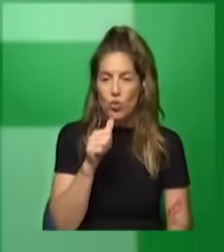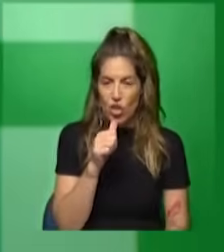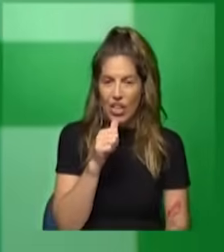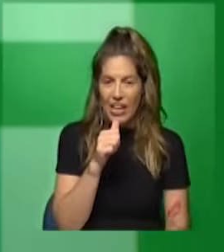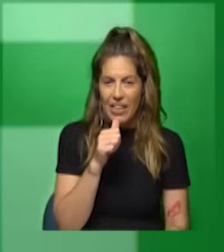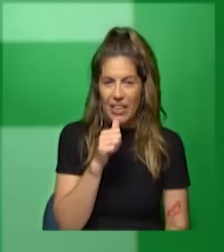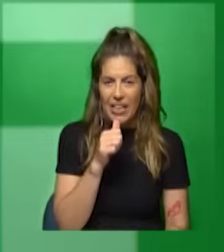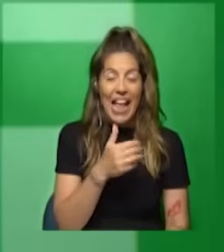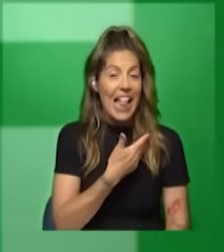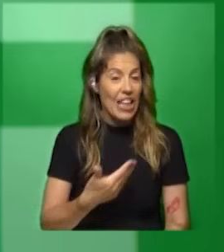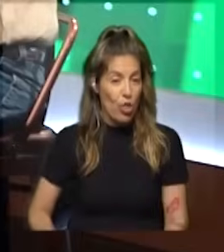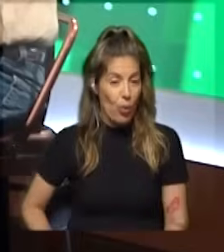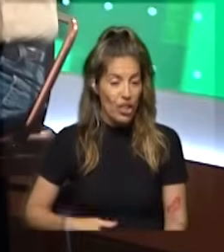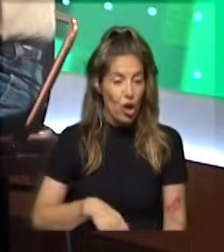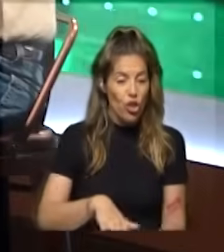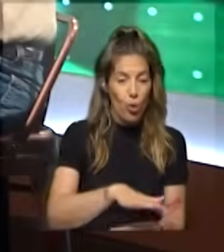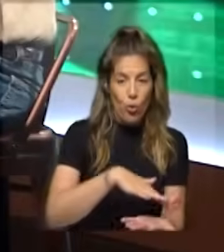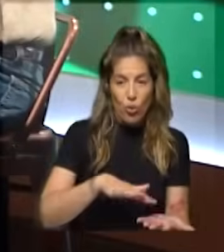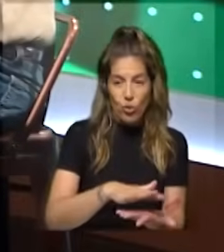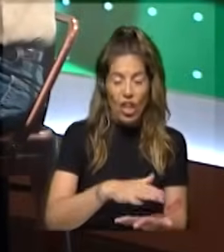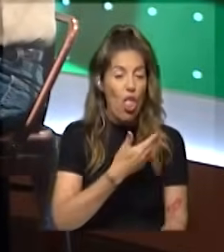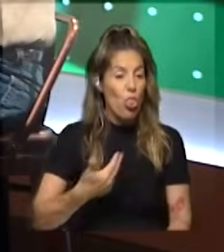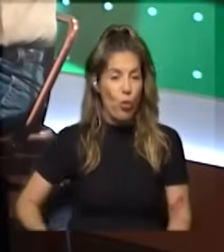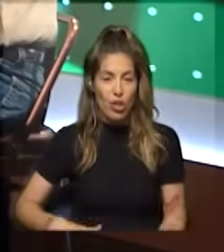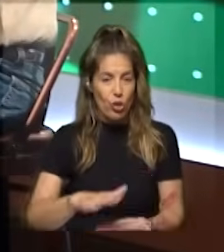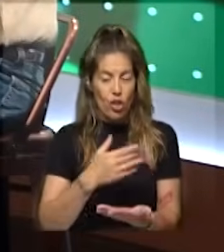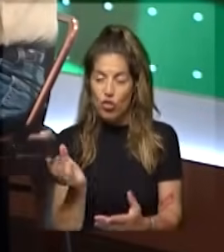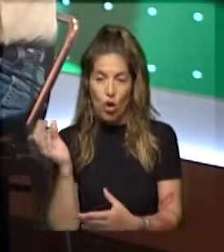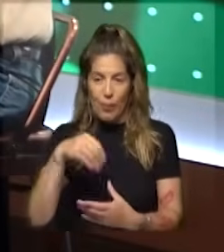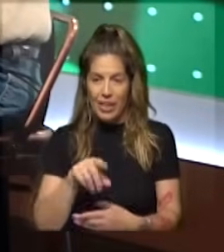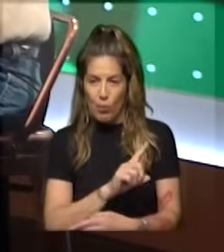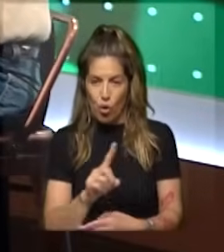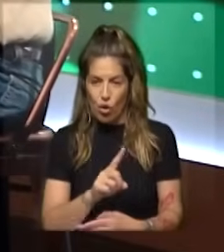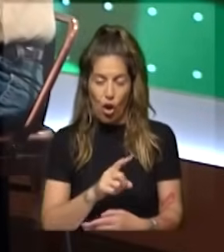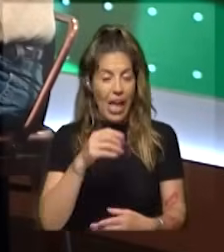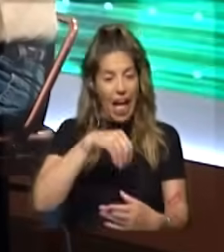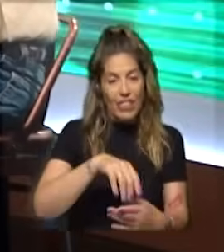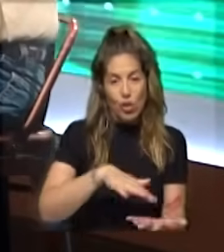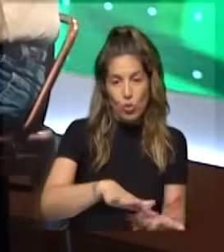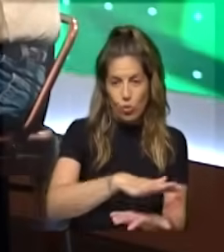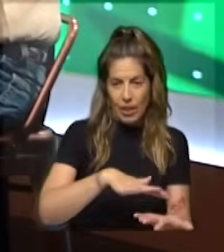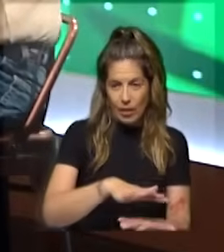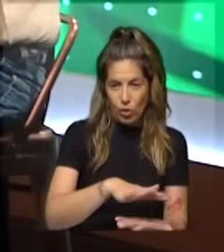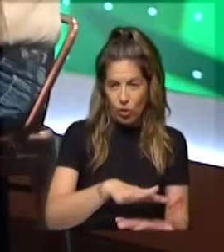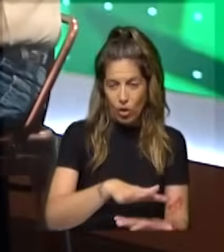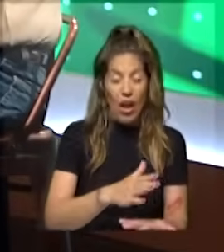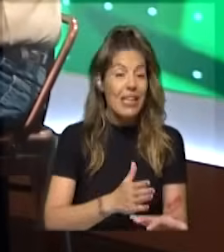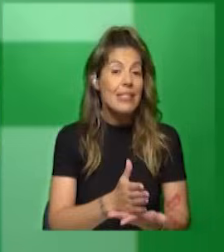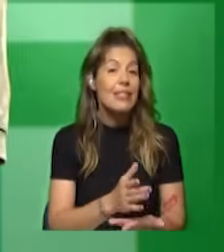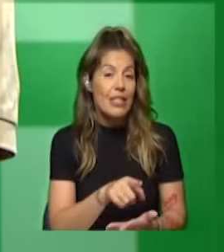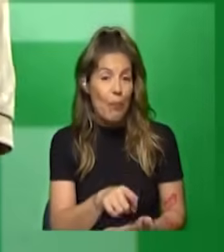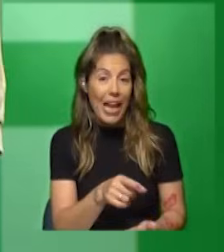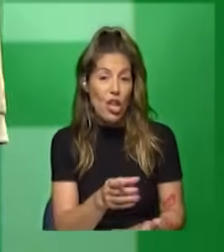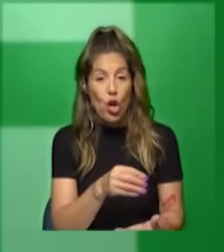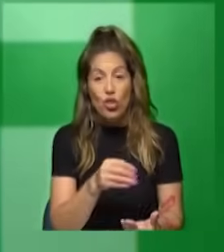el que es dueño de un territorio, es dueño del territorio y no nos metemos con él y con lo que pasa dentro de su territorio. Siempre y cuando él no